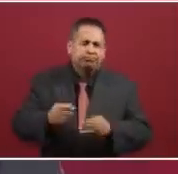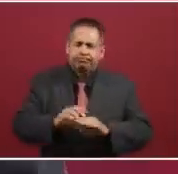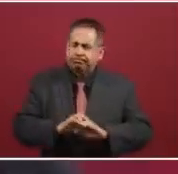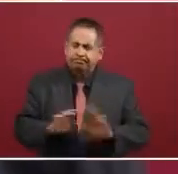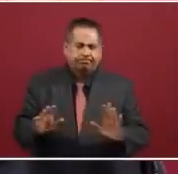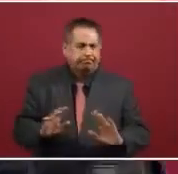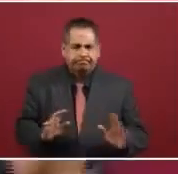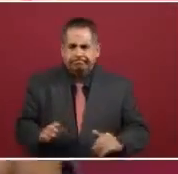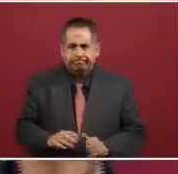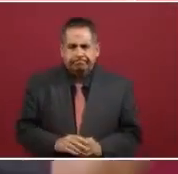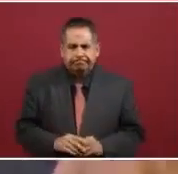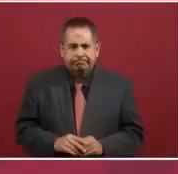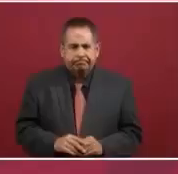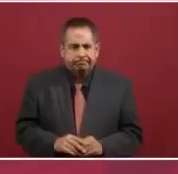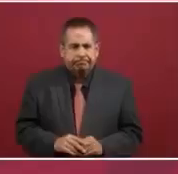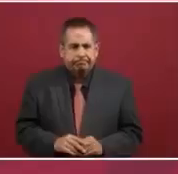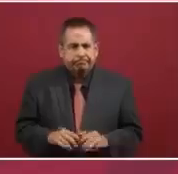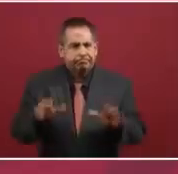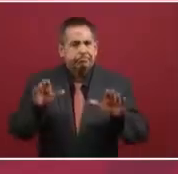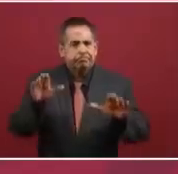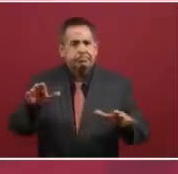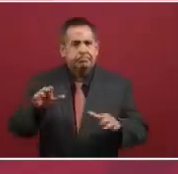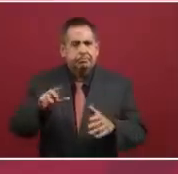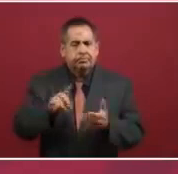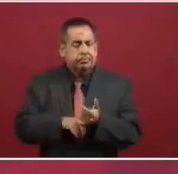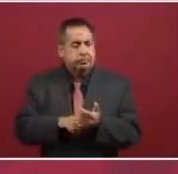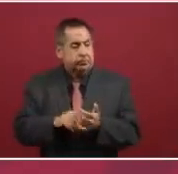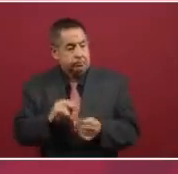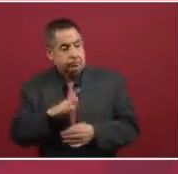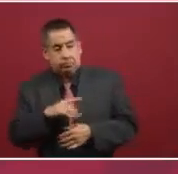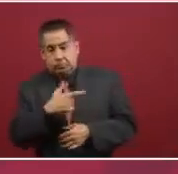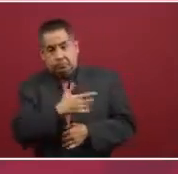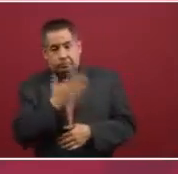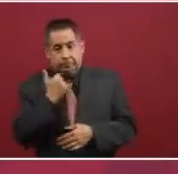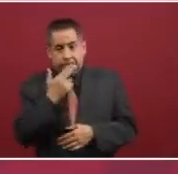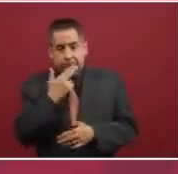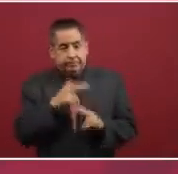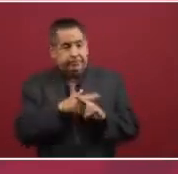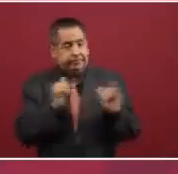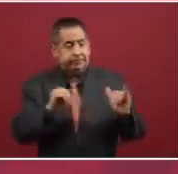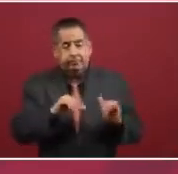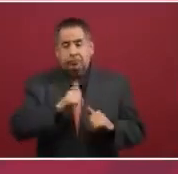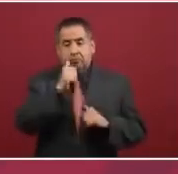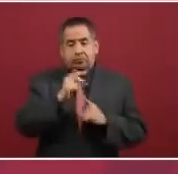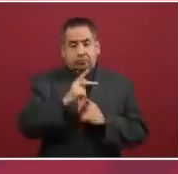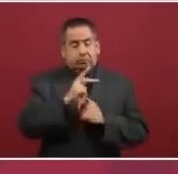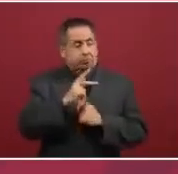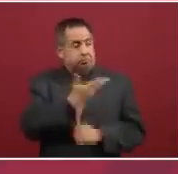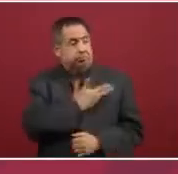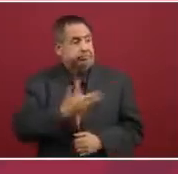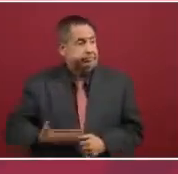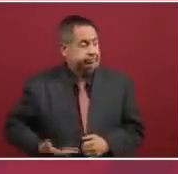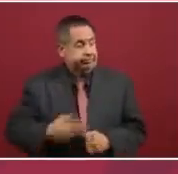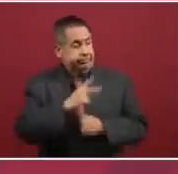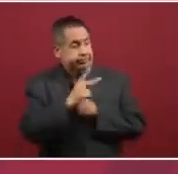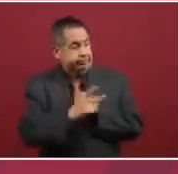que no los tiene ningún jefe de Estado en el mundo,